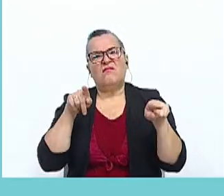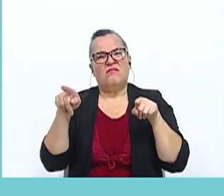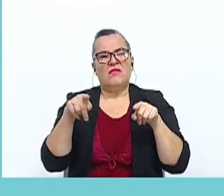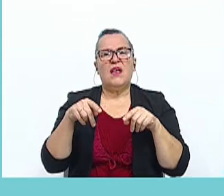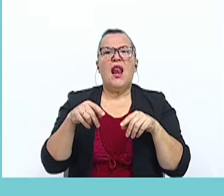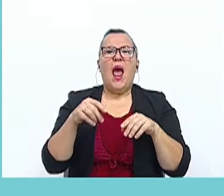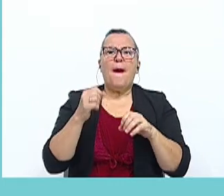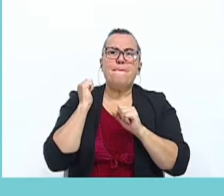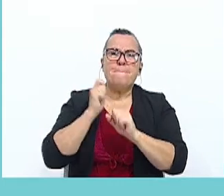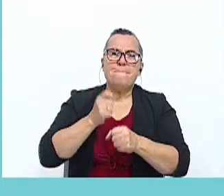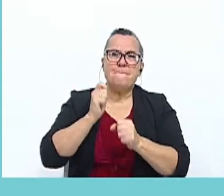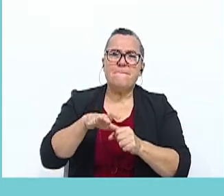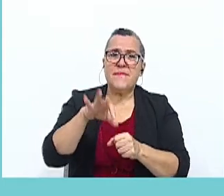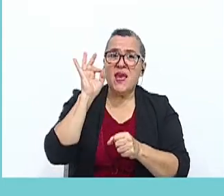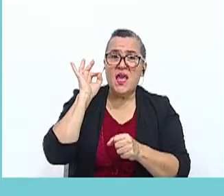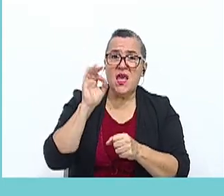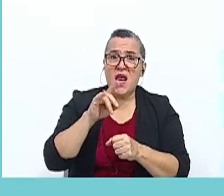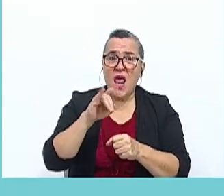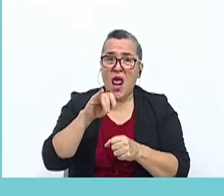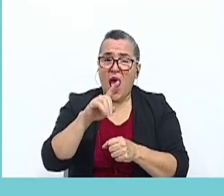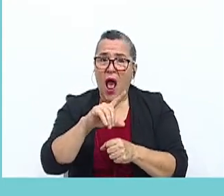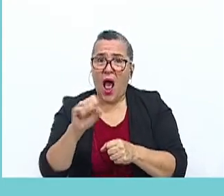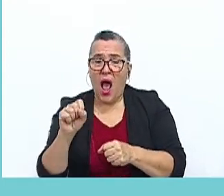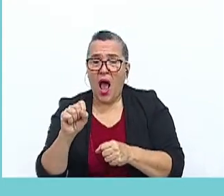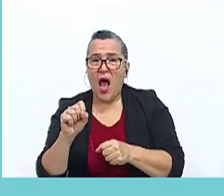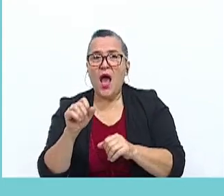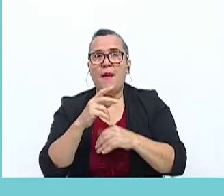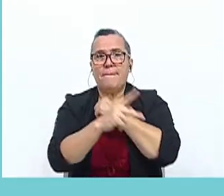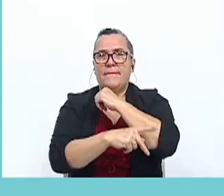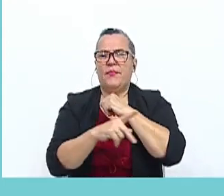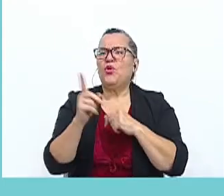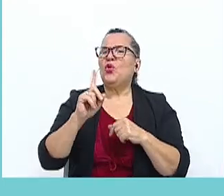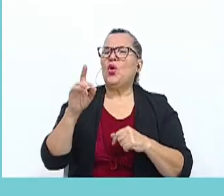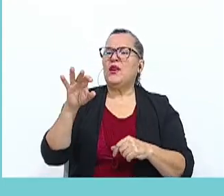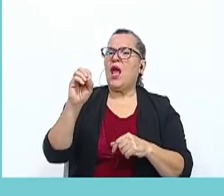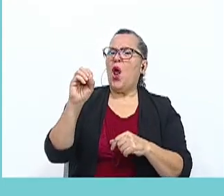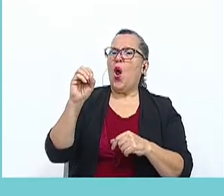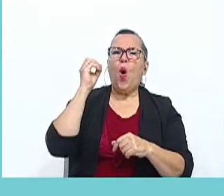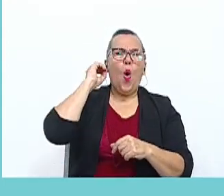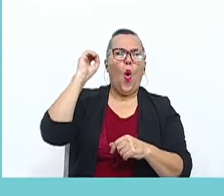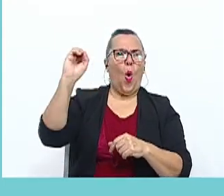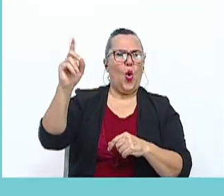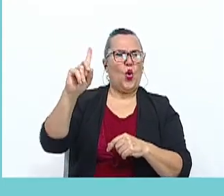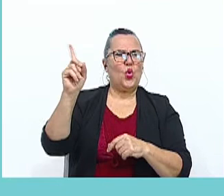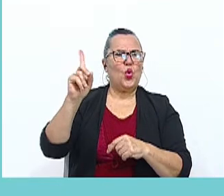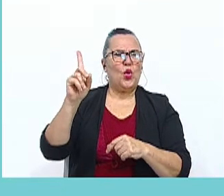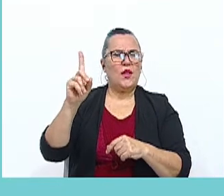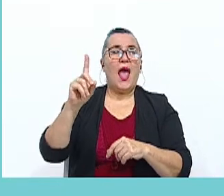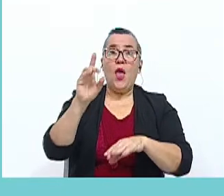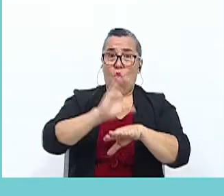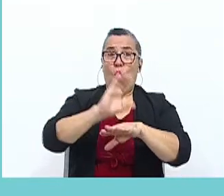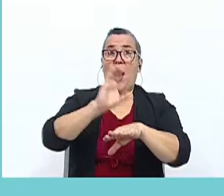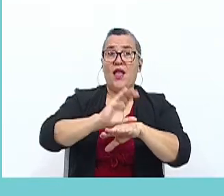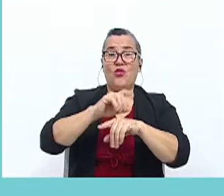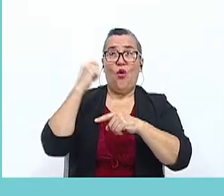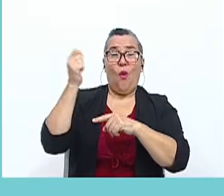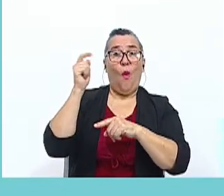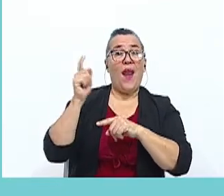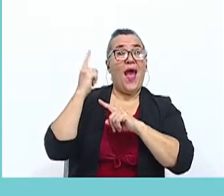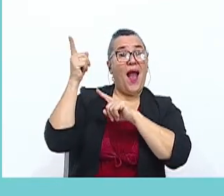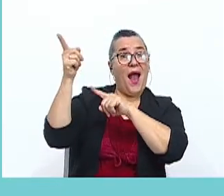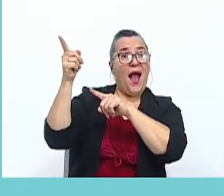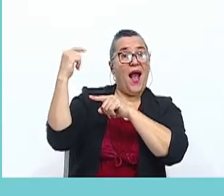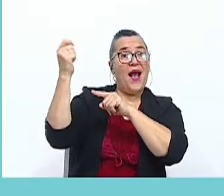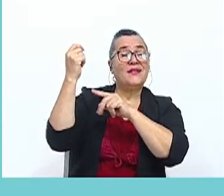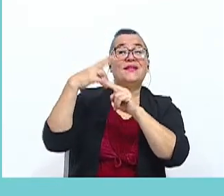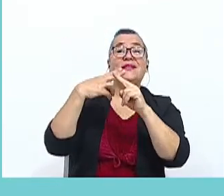minería en nuestro país. ¿A dónde más podemos encontrar oro en nuestro país? Hay un cantón en la provincia de Guanacaste que le llaman